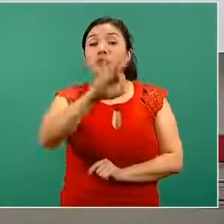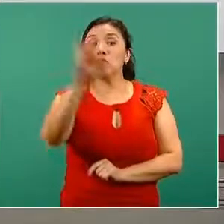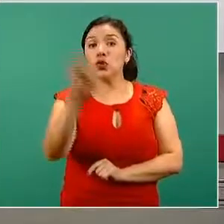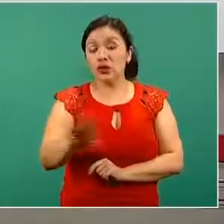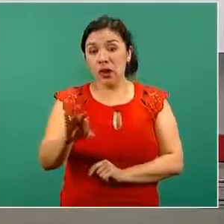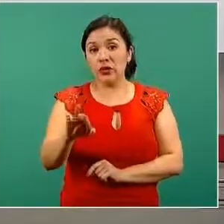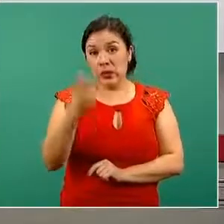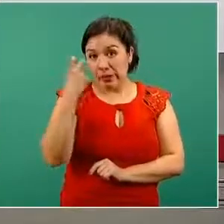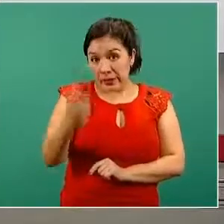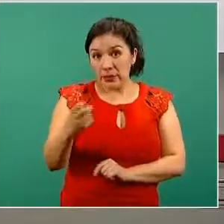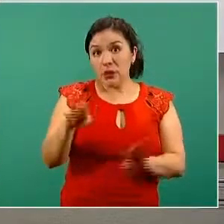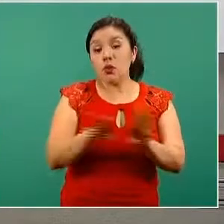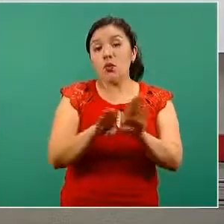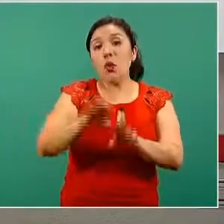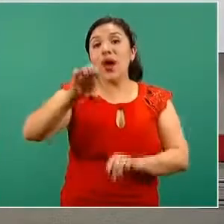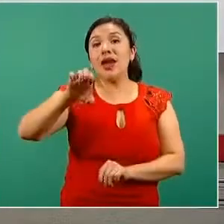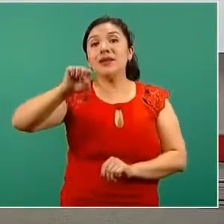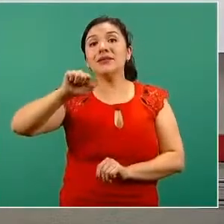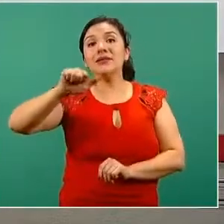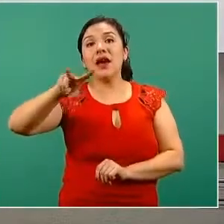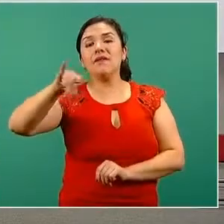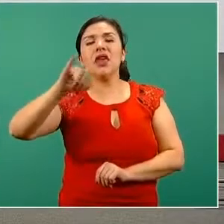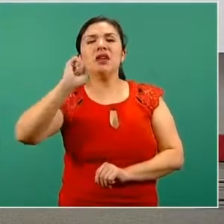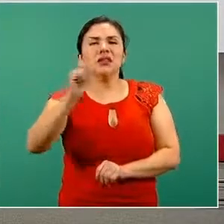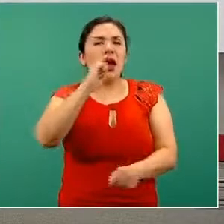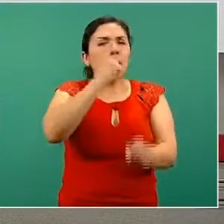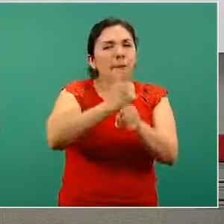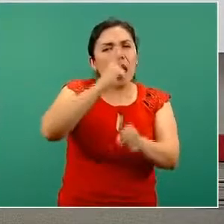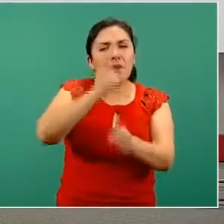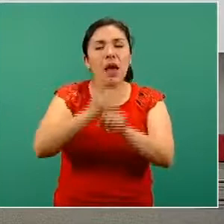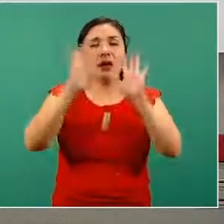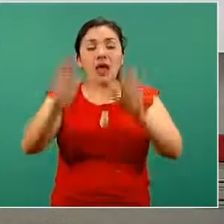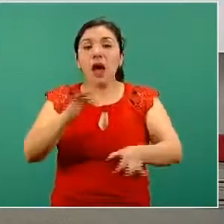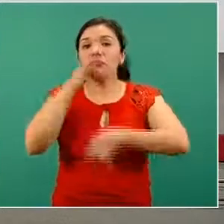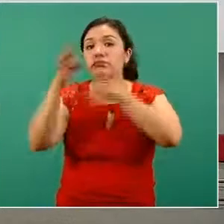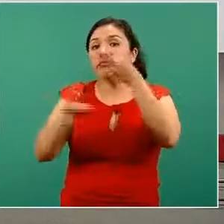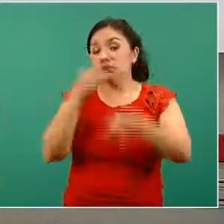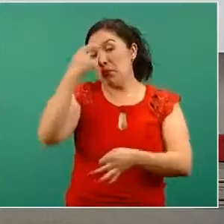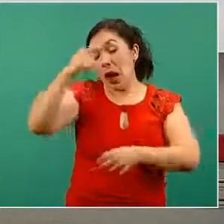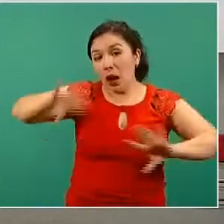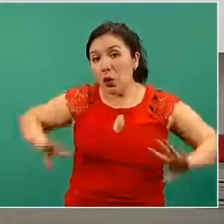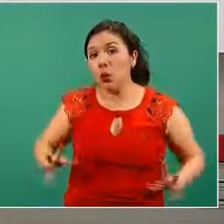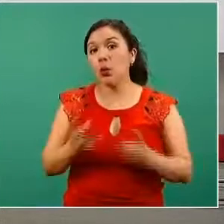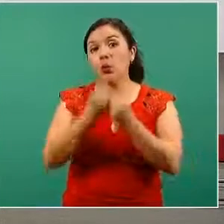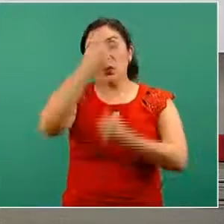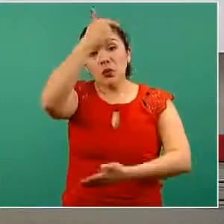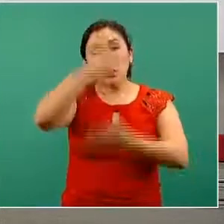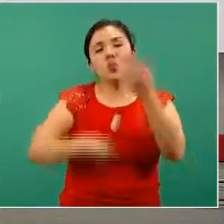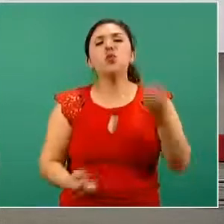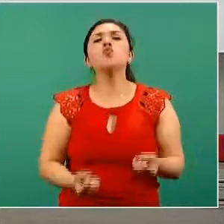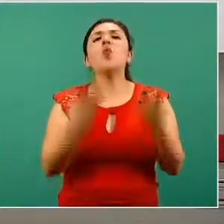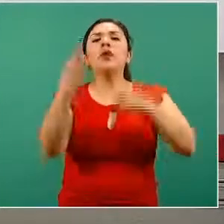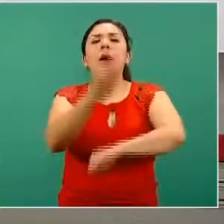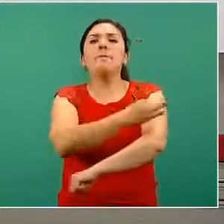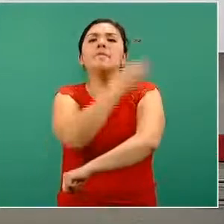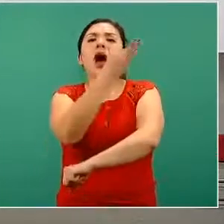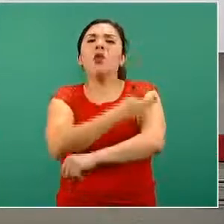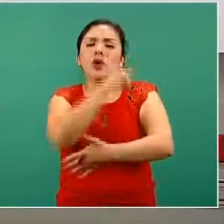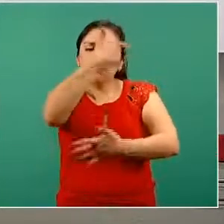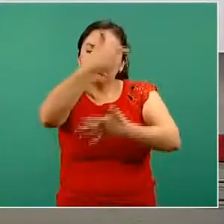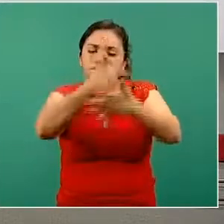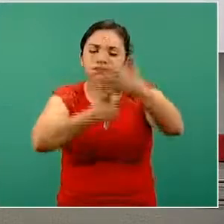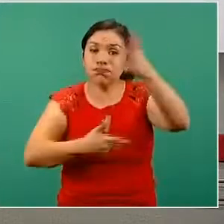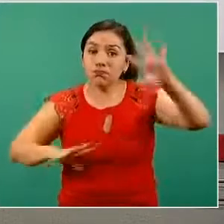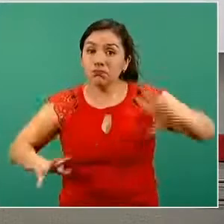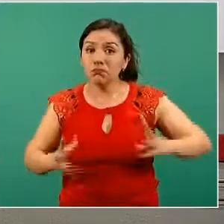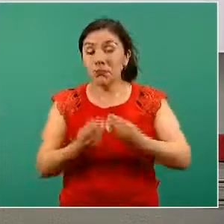0.3% como los ESAVIS que se han identificado y notificado del gran total de dosis que hasta el momento se han